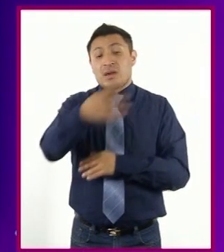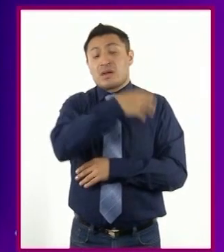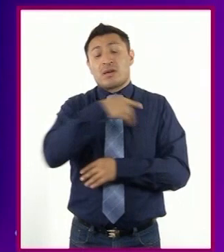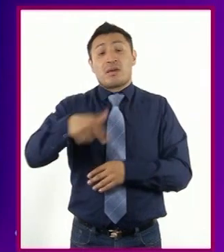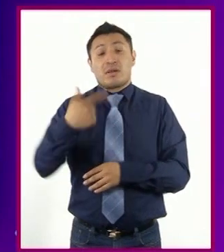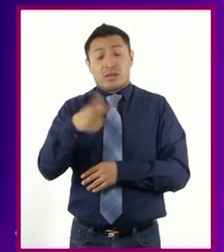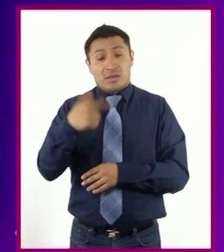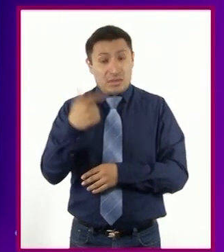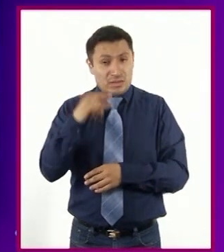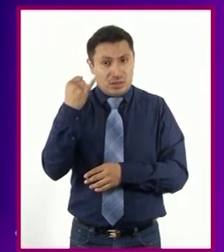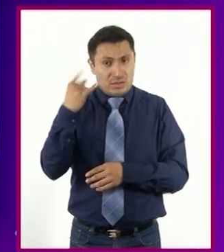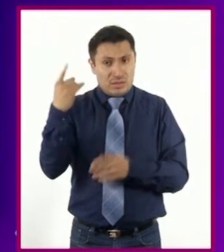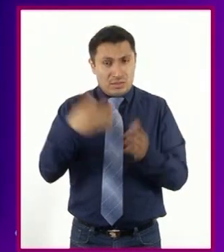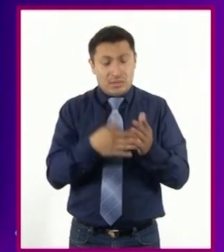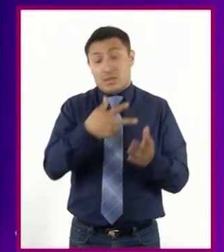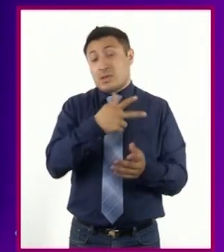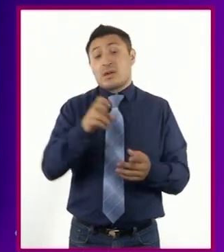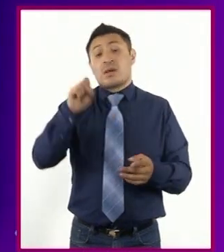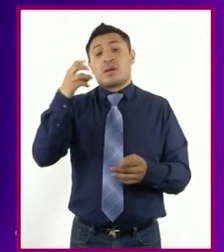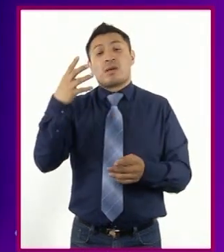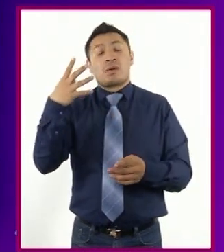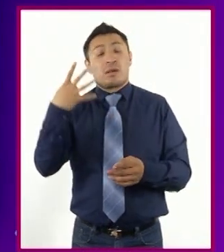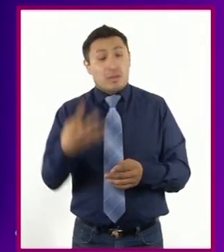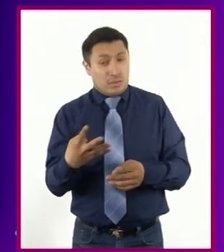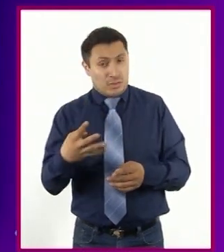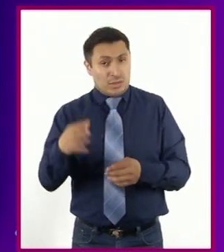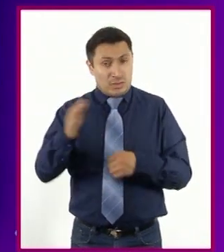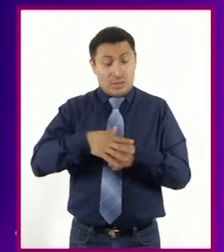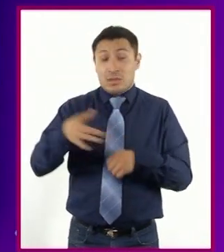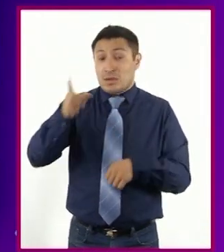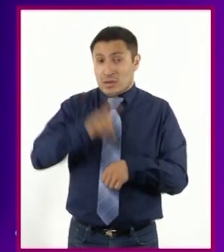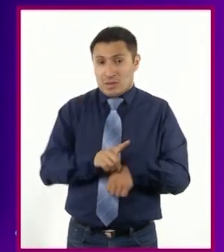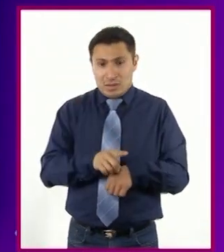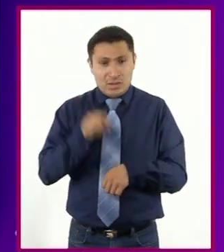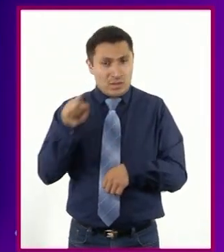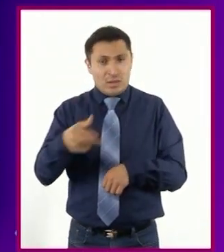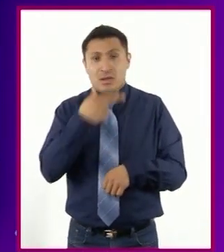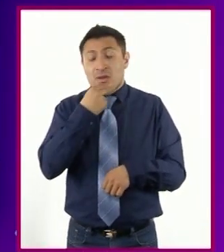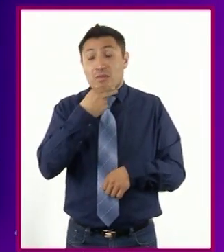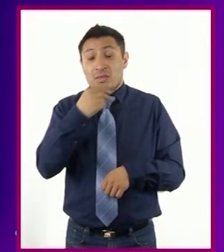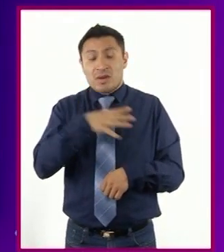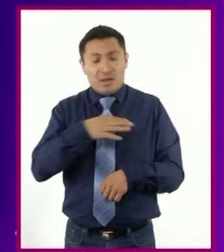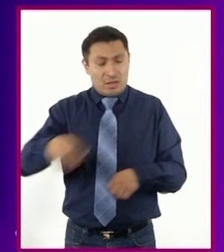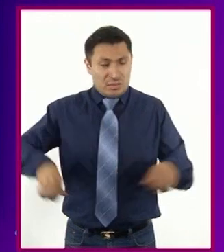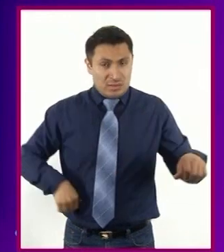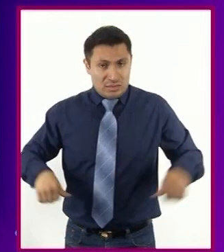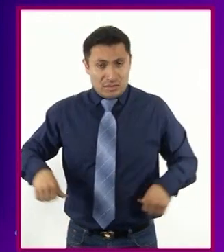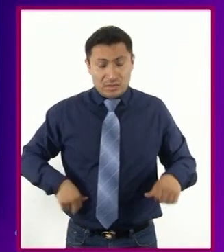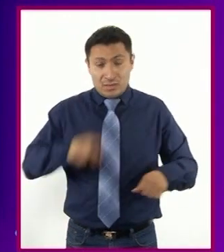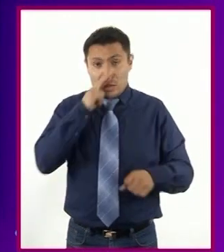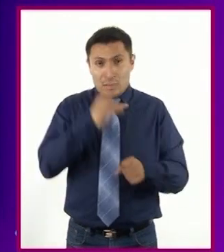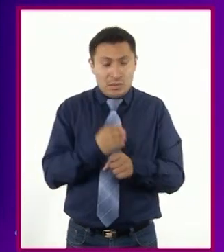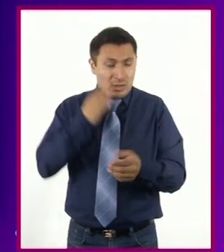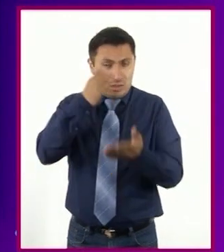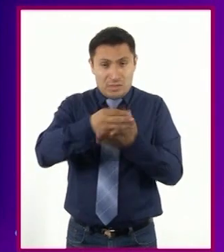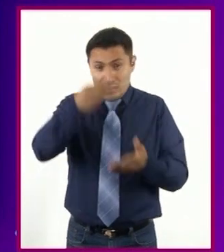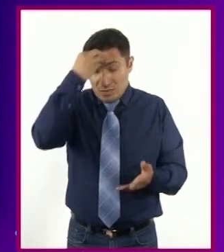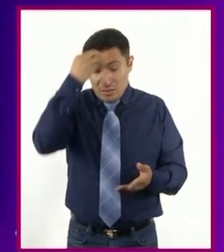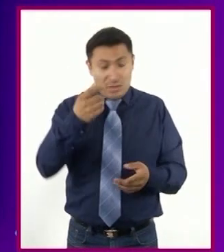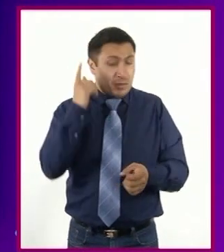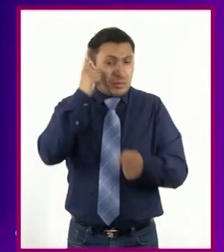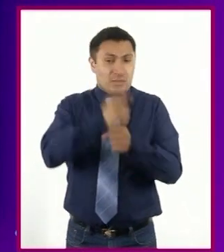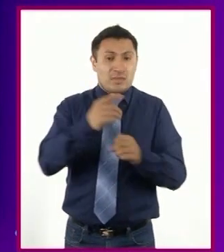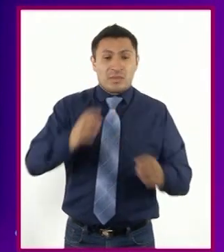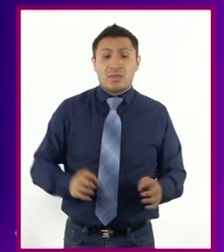de 1864, al día siguiente Nectel tiene como tarea acudir a Chapultepec. Van a encontrar